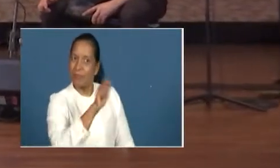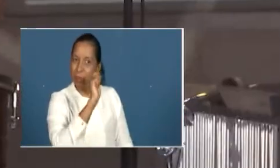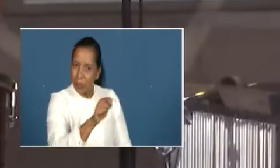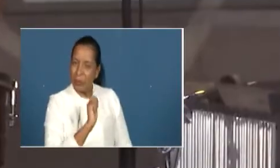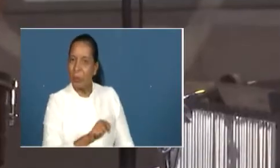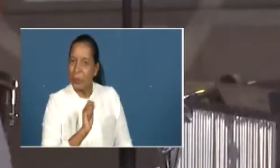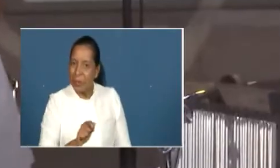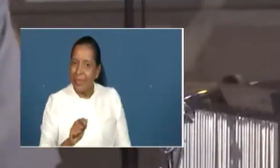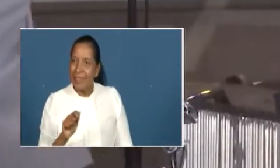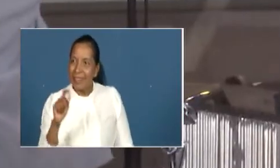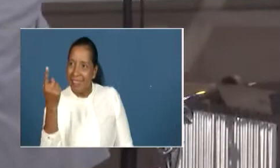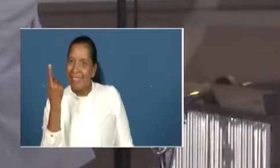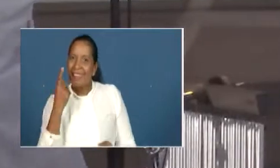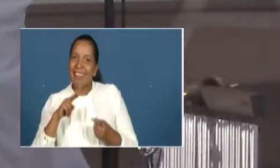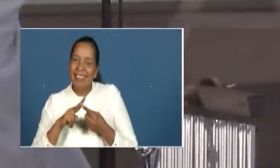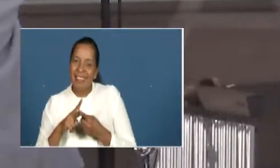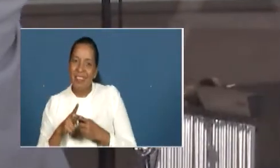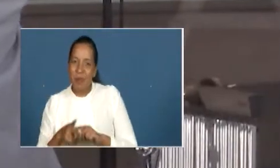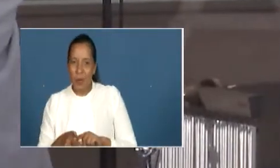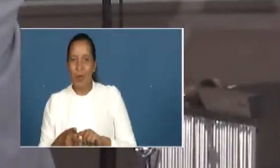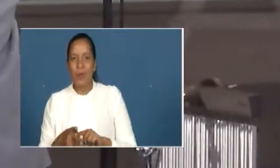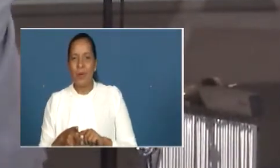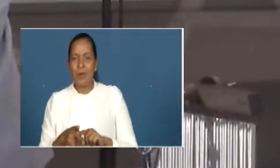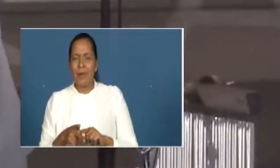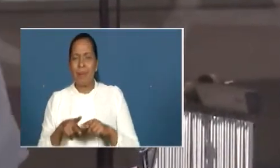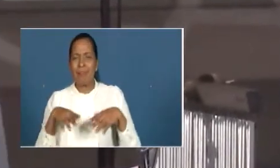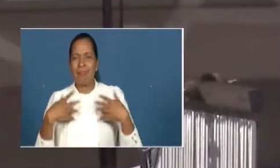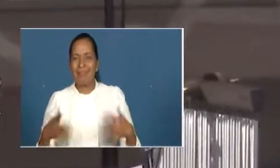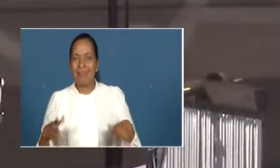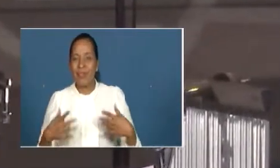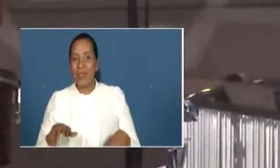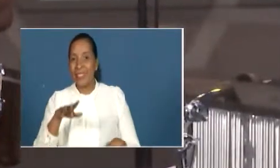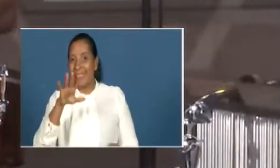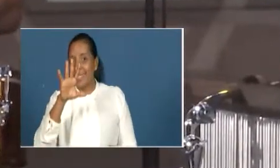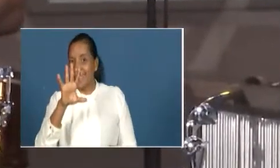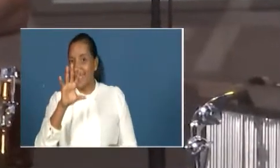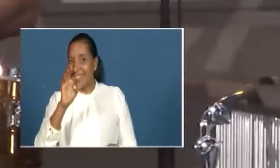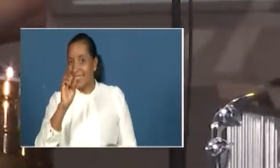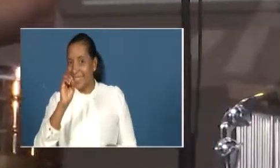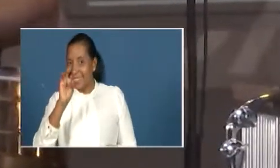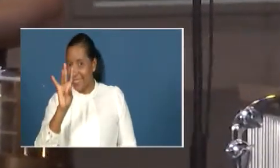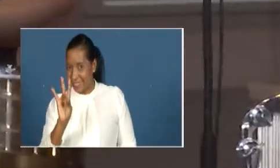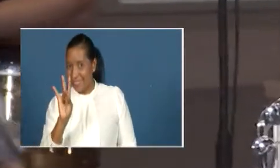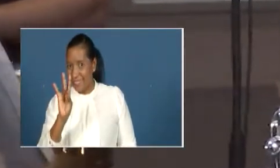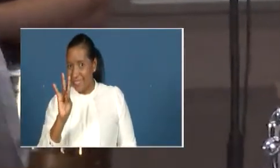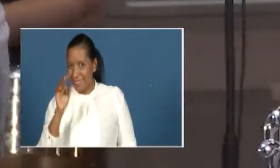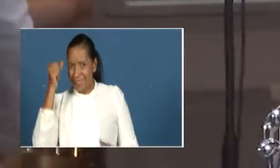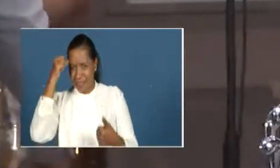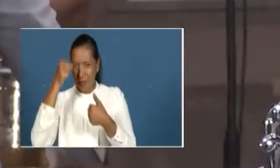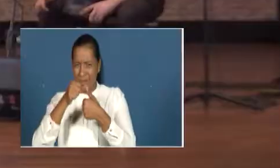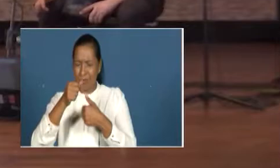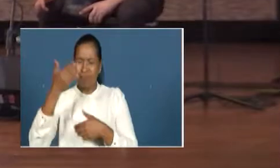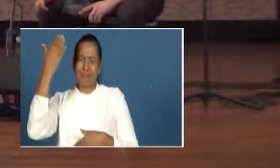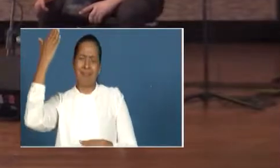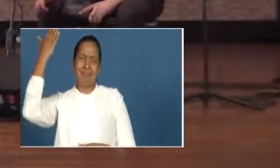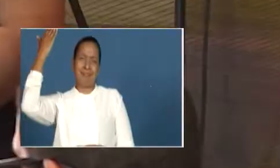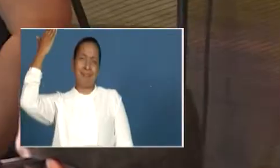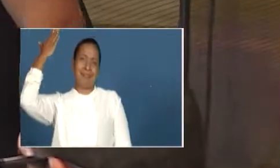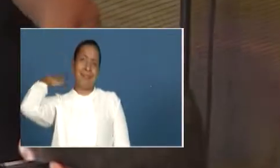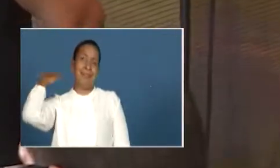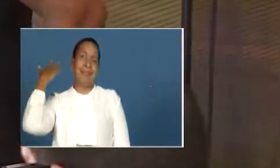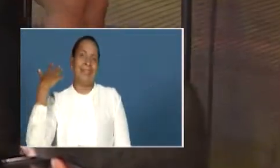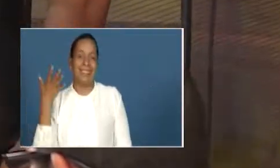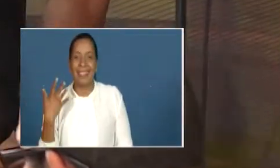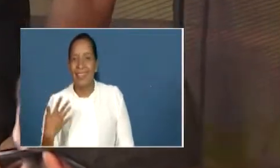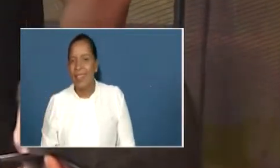empezó conmigo desde cuando inició la 507. ¿Te acuerdas de eso, Fufu? ¿Ah?